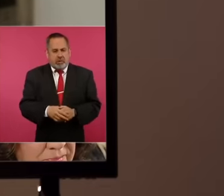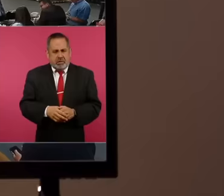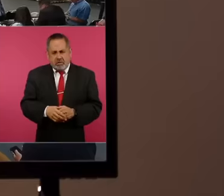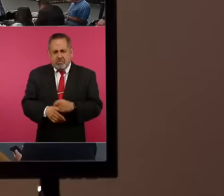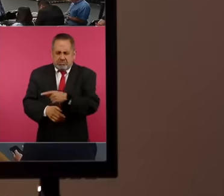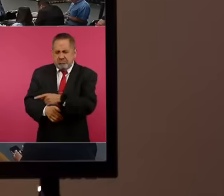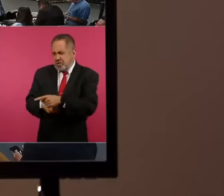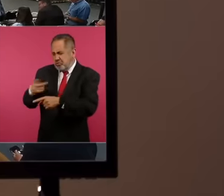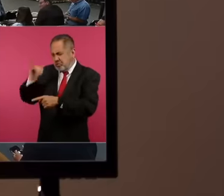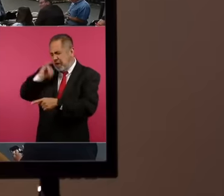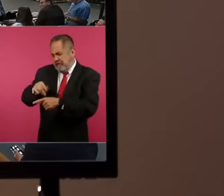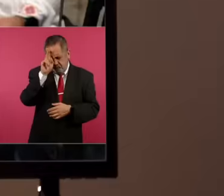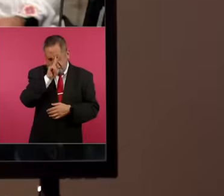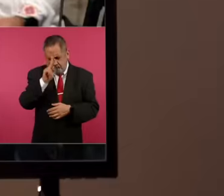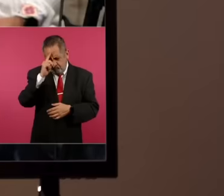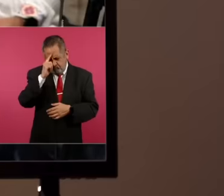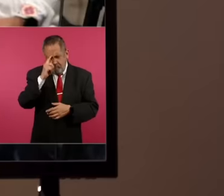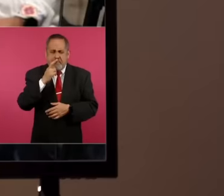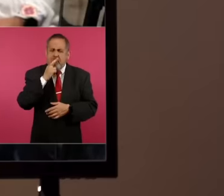que es tu patrón. Entonces,